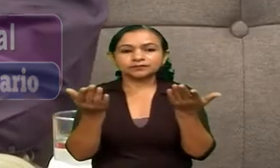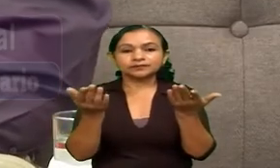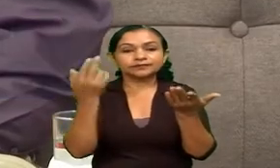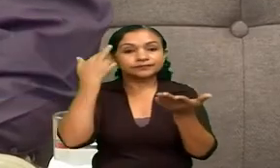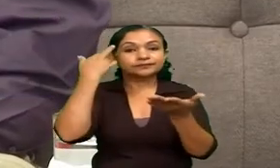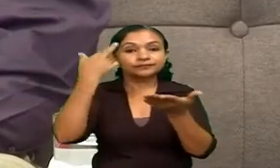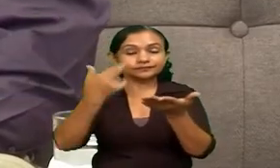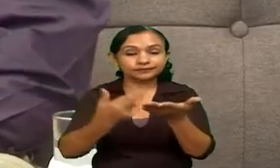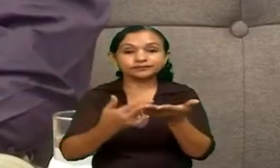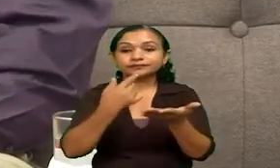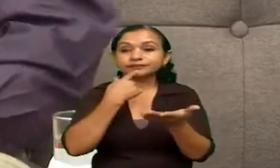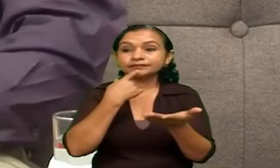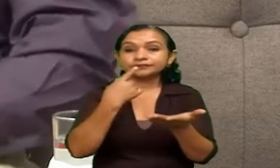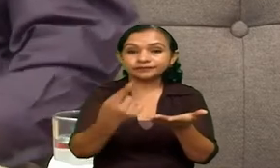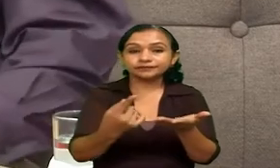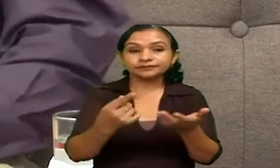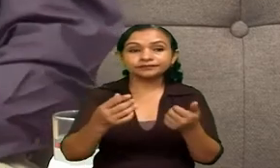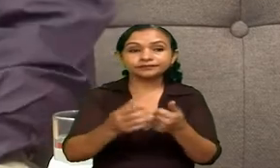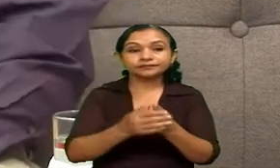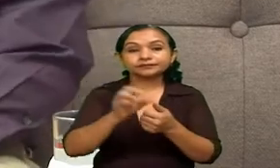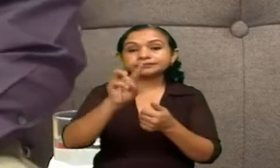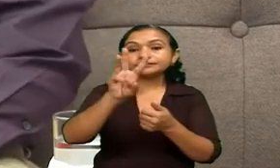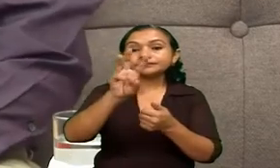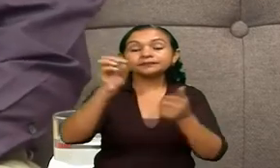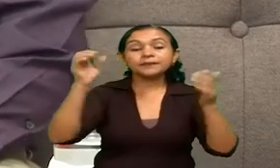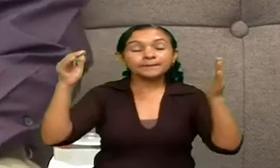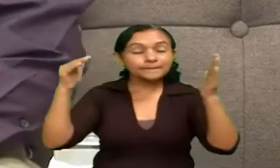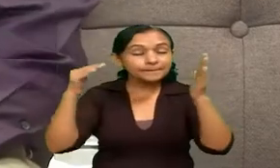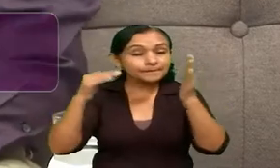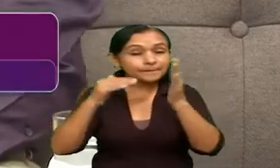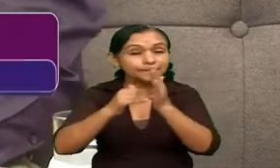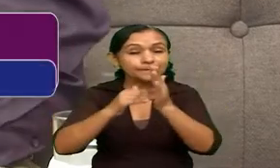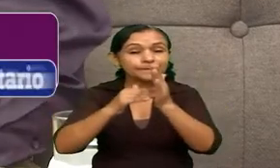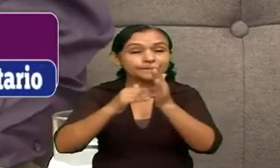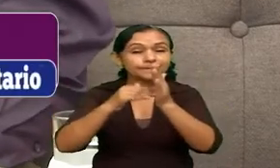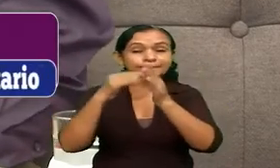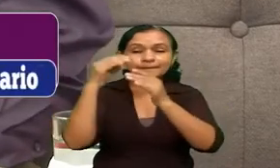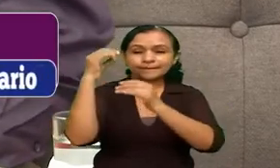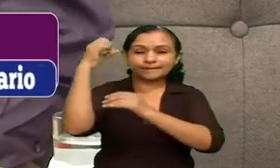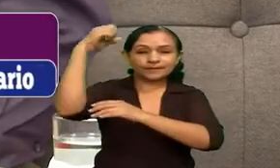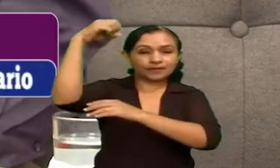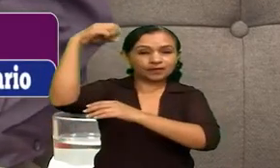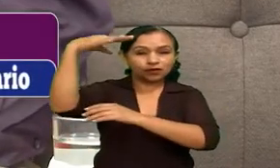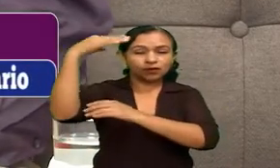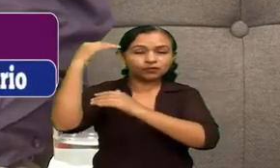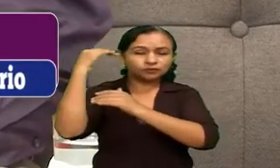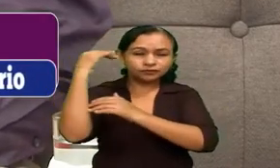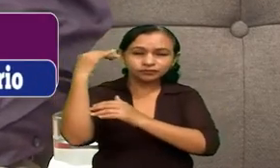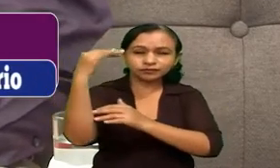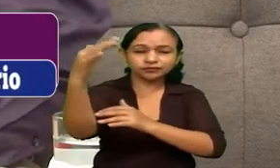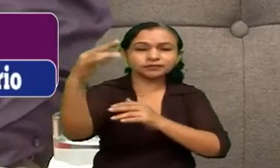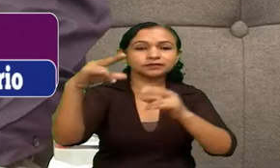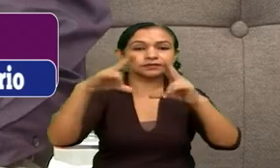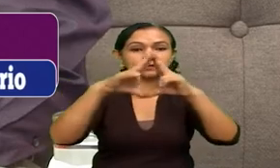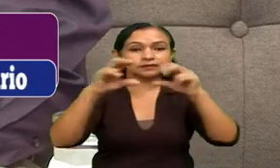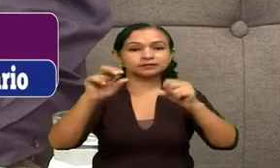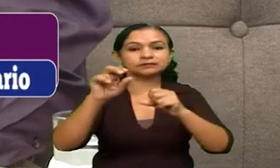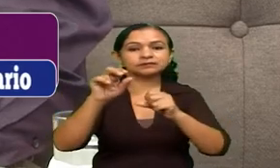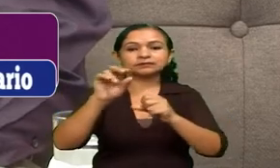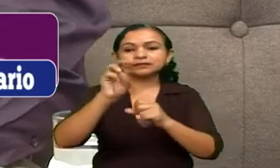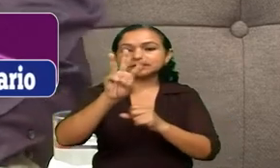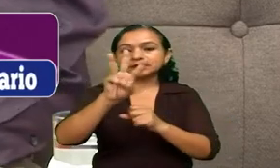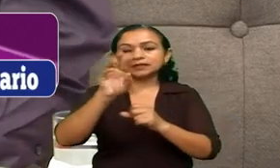recuerda, nosotros decíamos 30.000 luminarias a instalarse a nivel nacional. Okay. ¿Cuántas llevamos? Ya llevamos